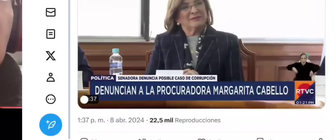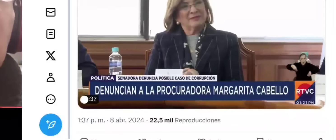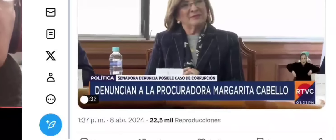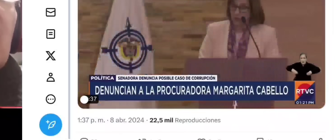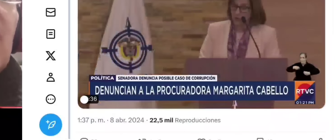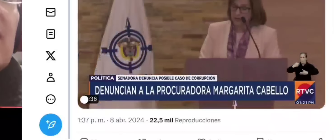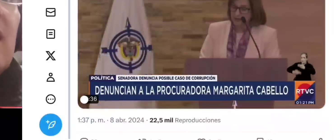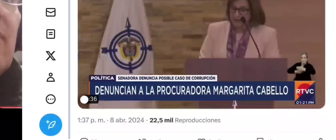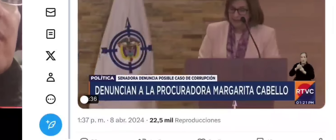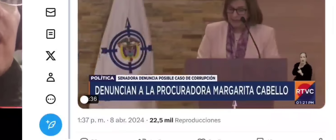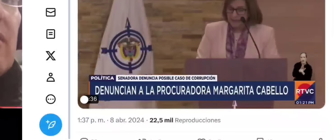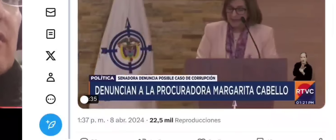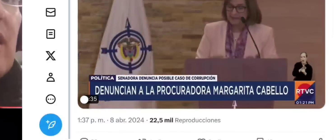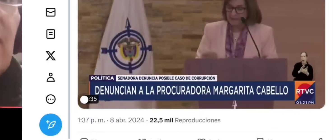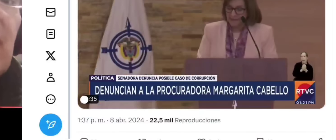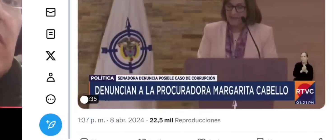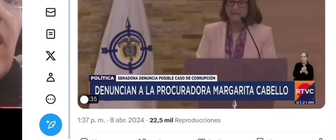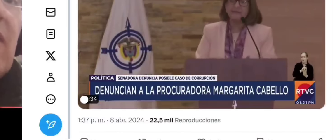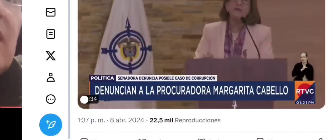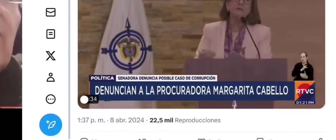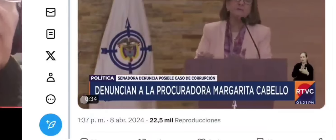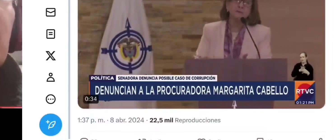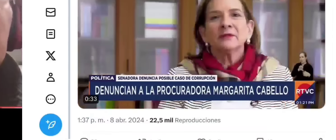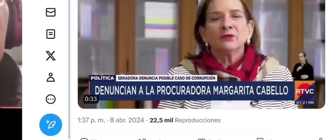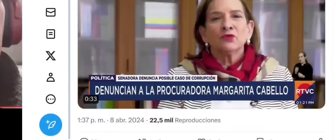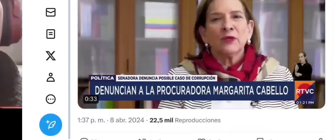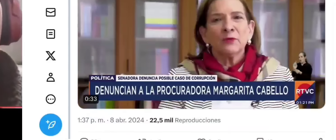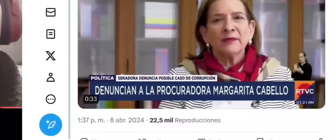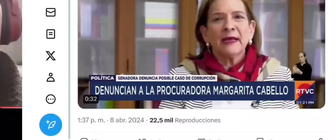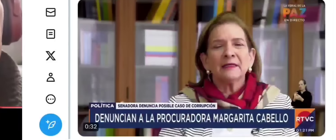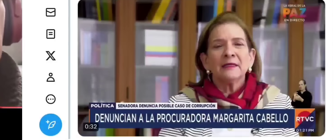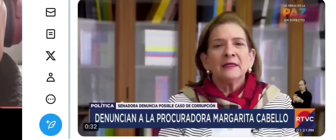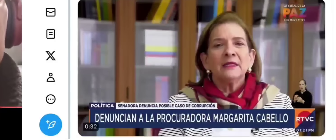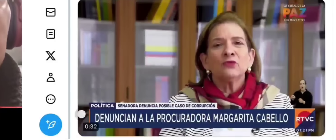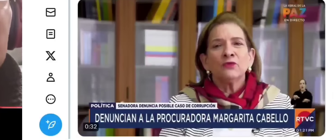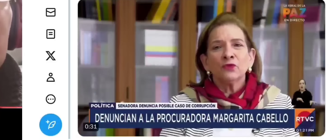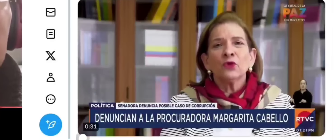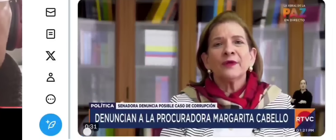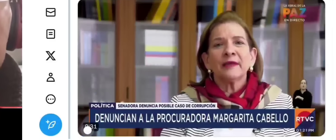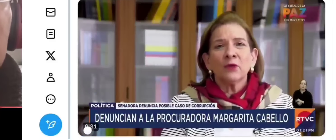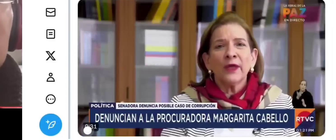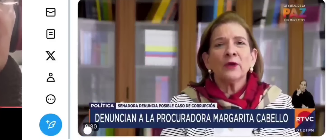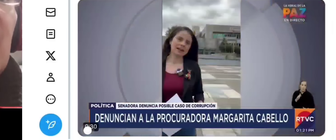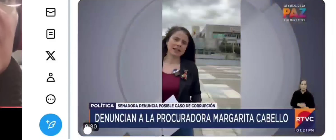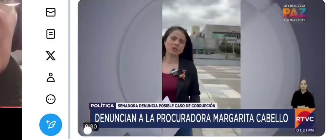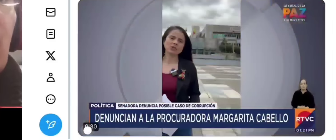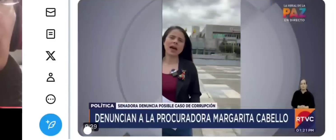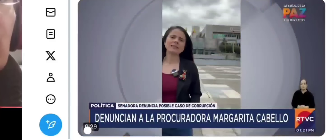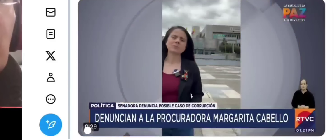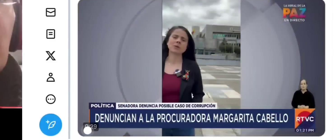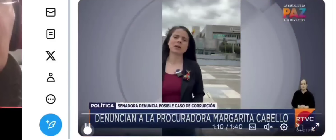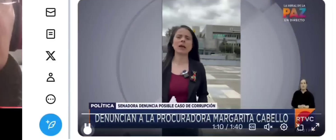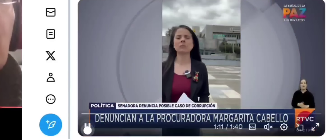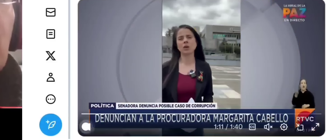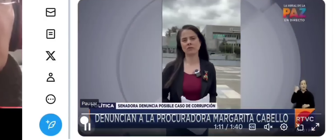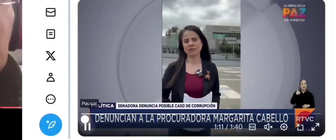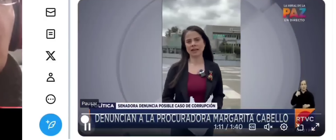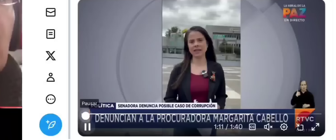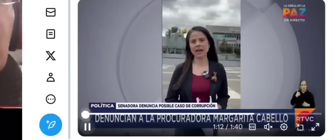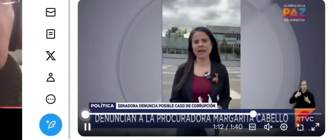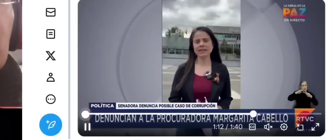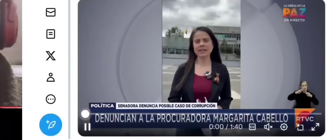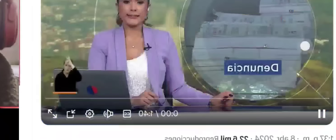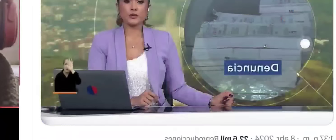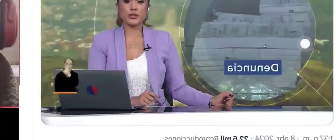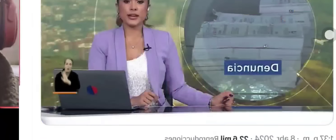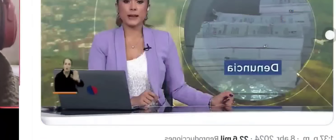ya la tenía desde hace tiempo esta denuncia, pero que no la había interpuesto porque estaba pues Barbosa y Marta Mancera en este ente de control. Vamos a escuchar qué